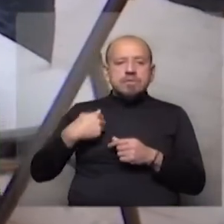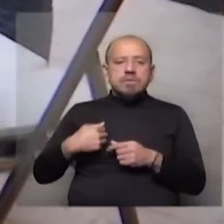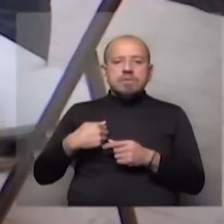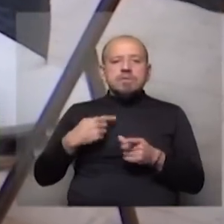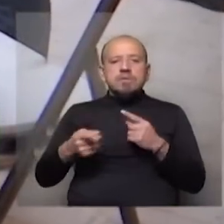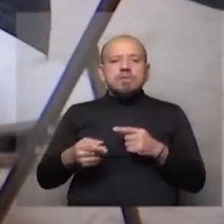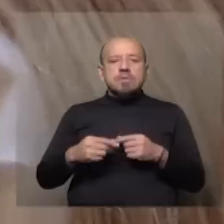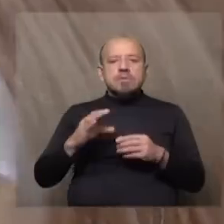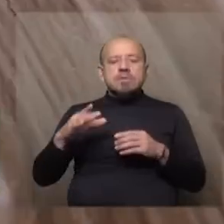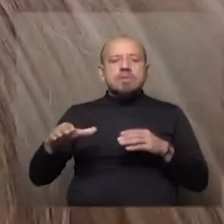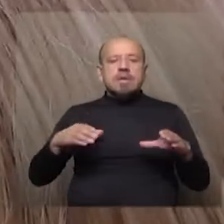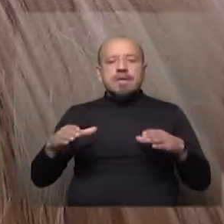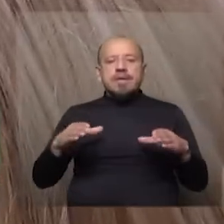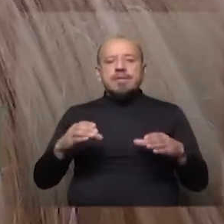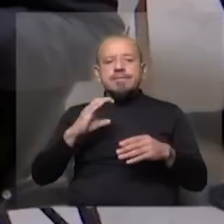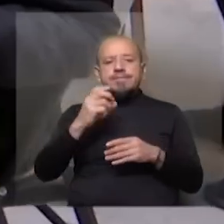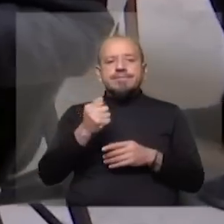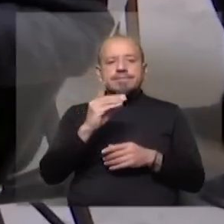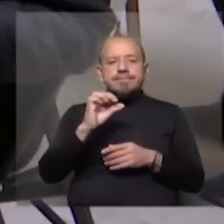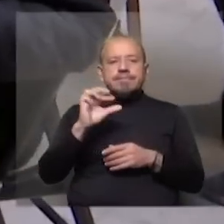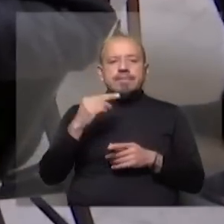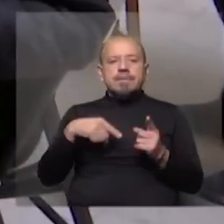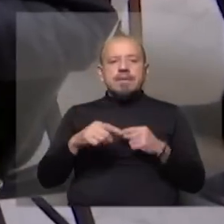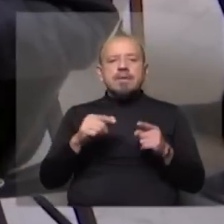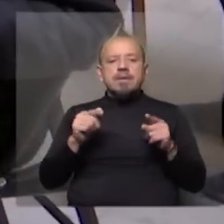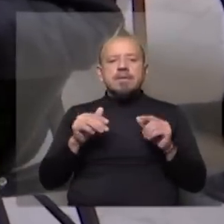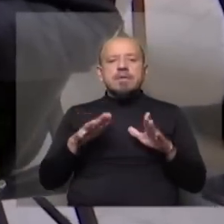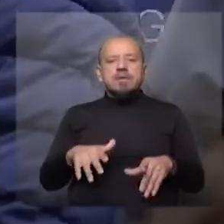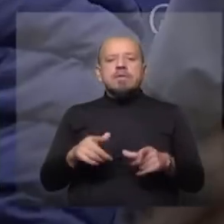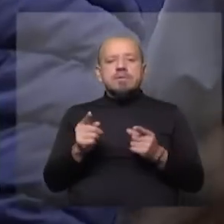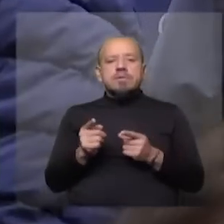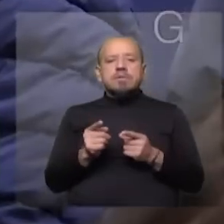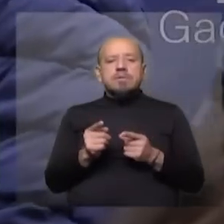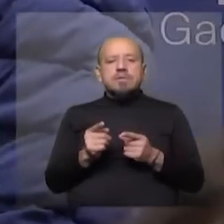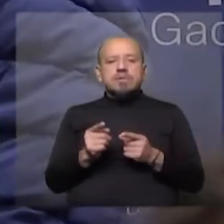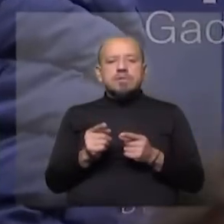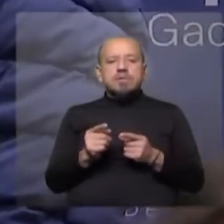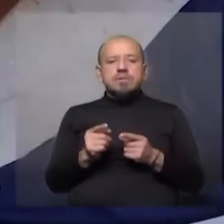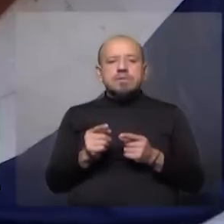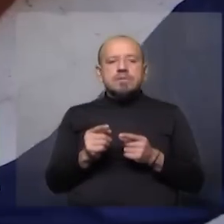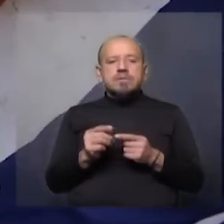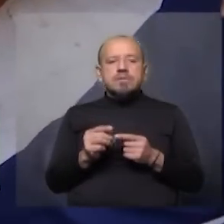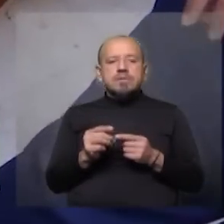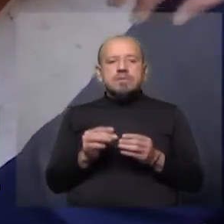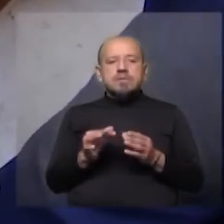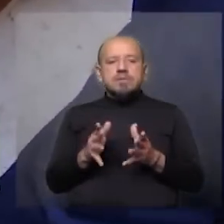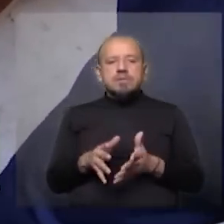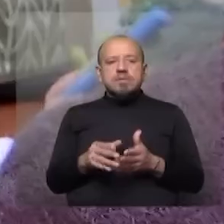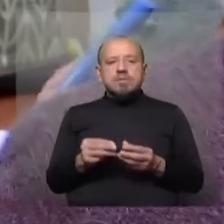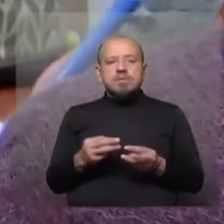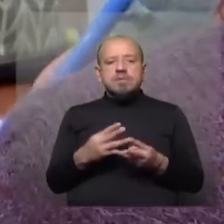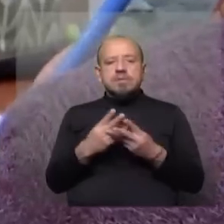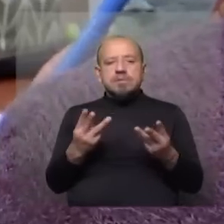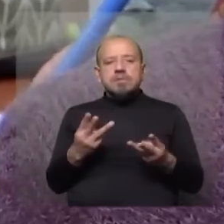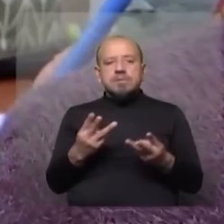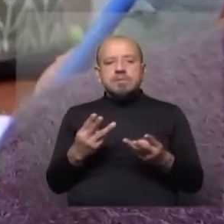fracturas de cadera aquí el eslogan decía para en la primera parar en la primera porque por lo general cuando la gente se